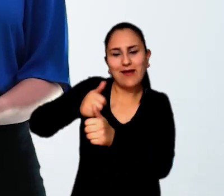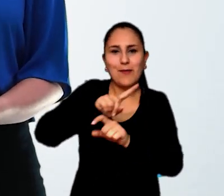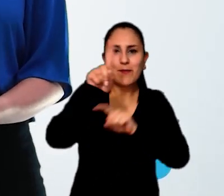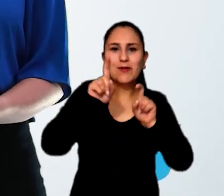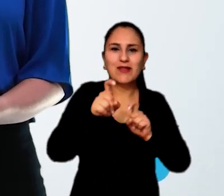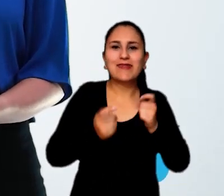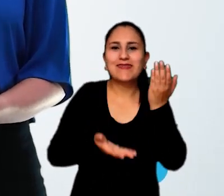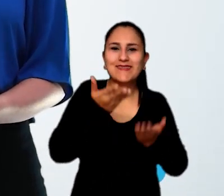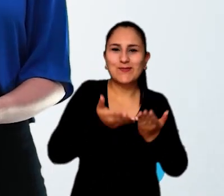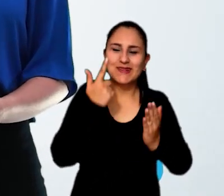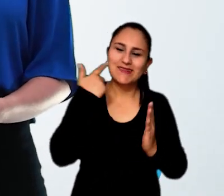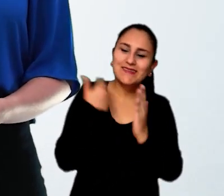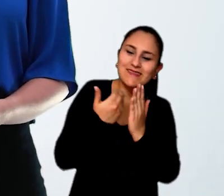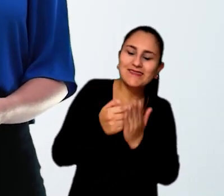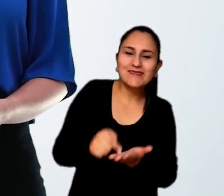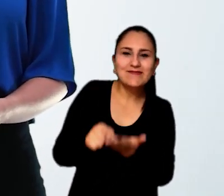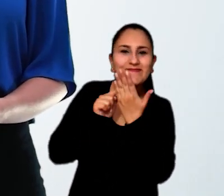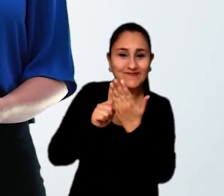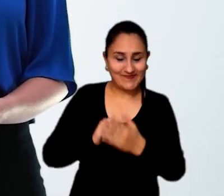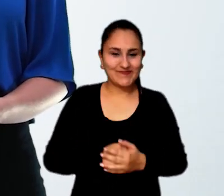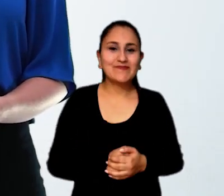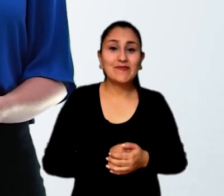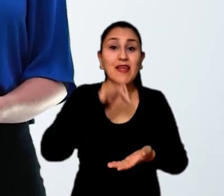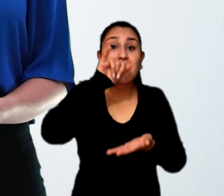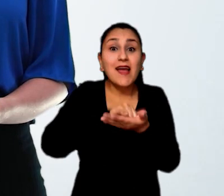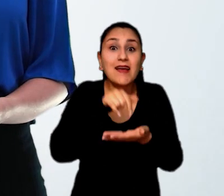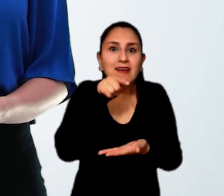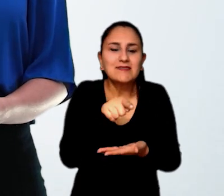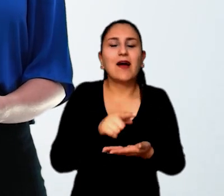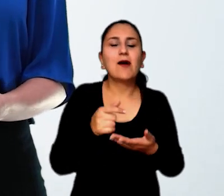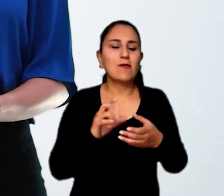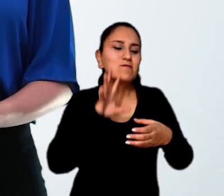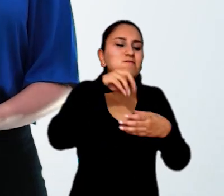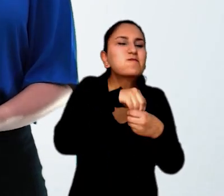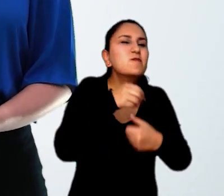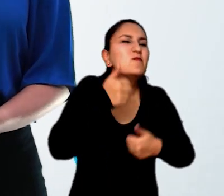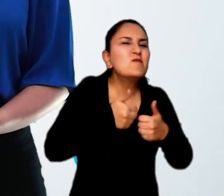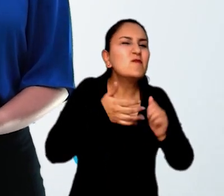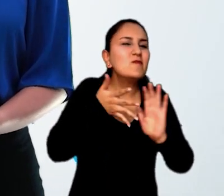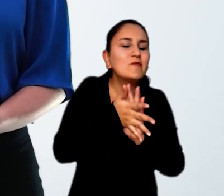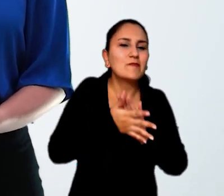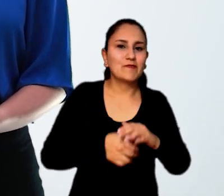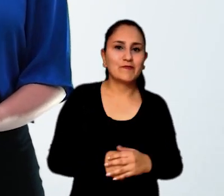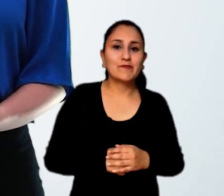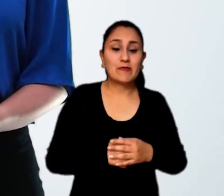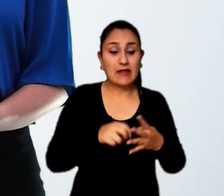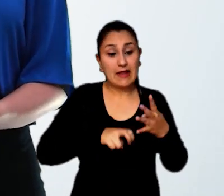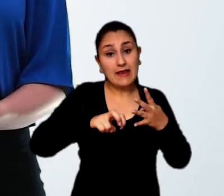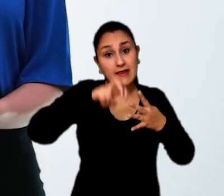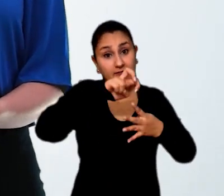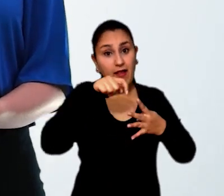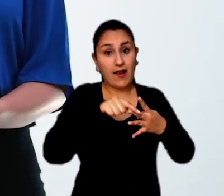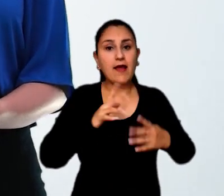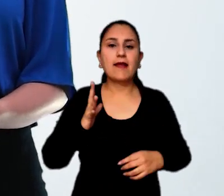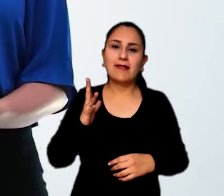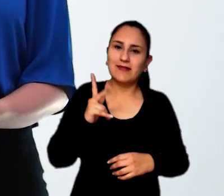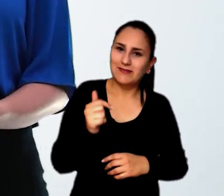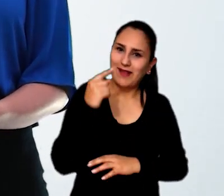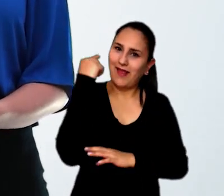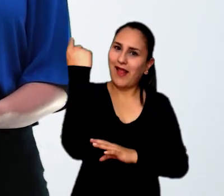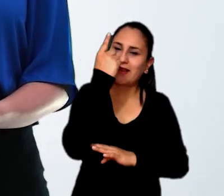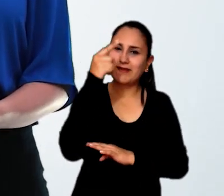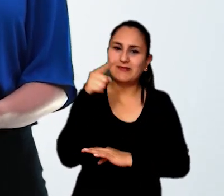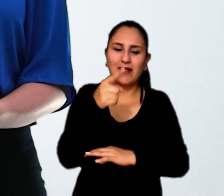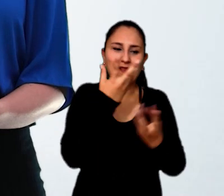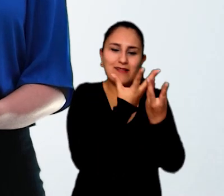tipo de evidencia observada en esta medida están compuestos por etiquetas de nivel descripción general del